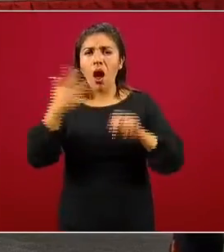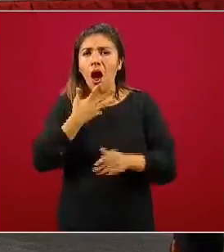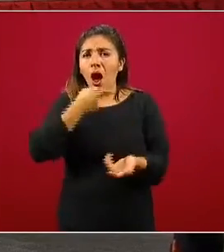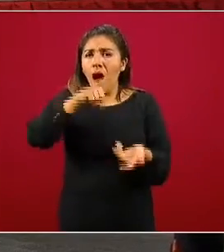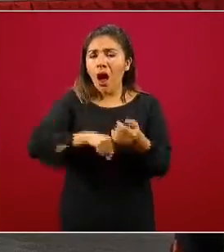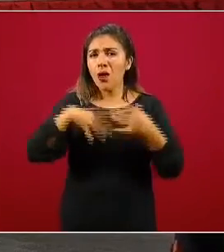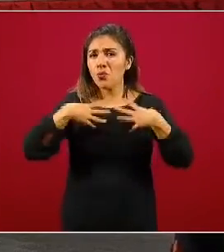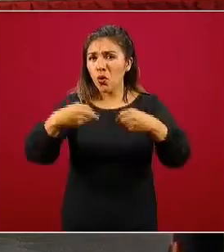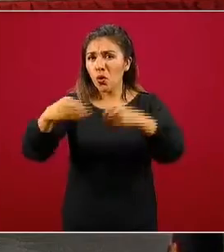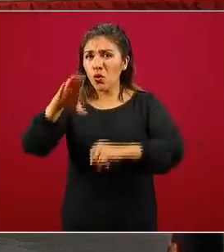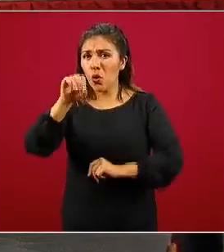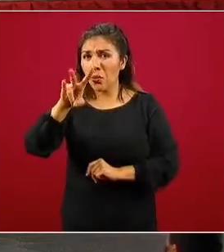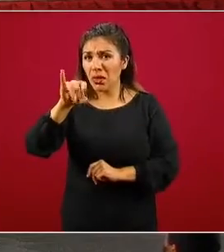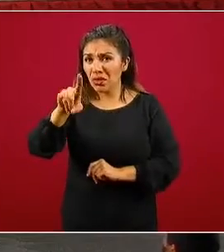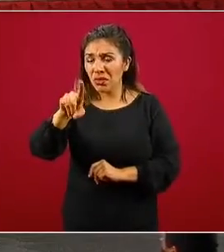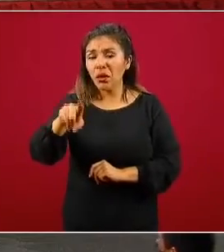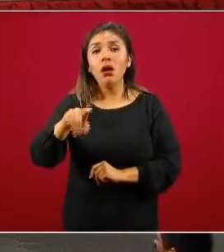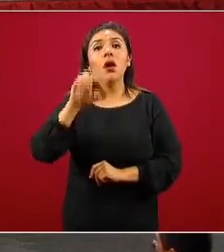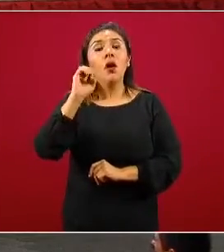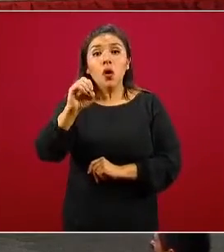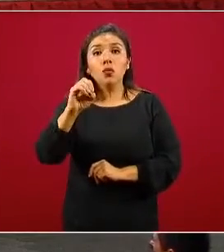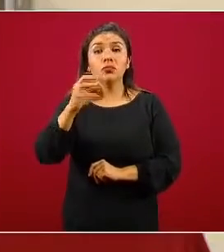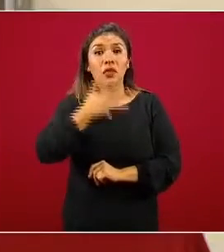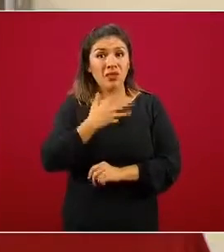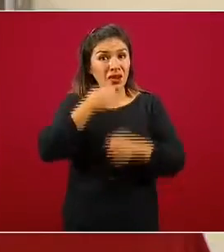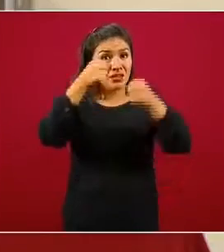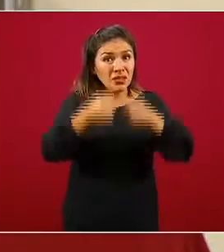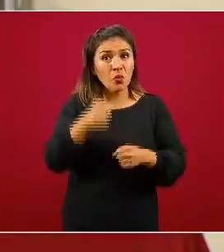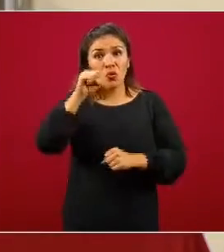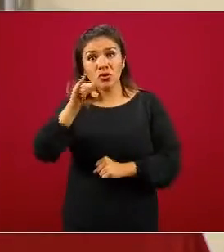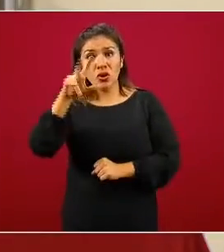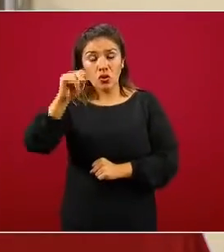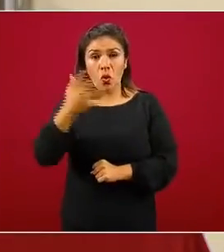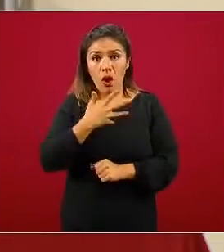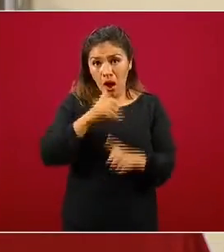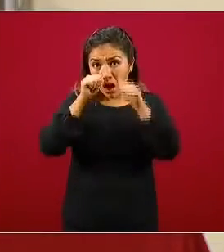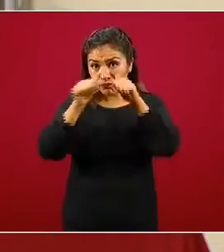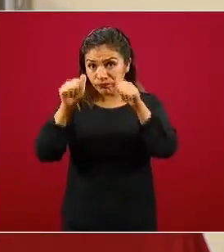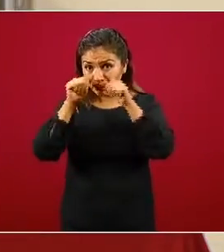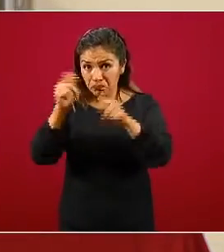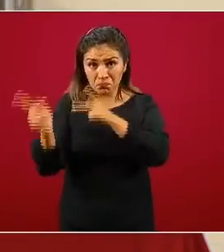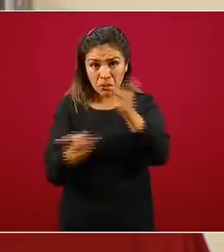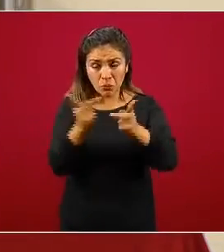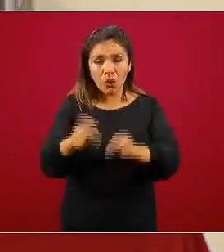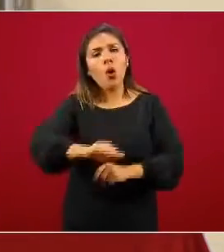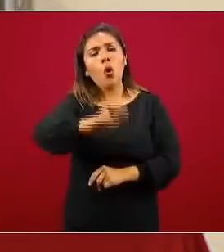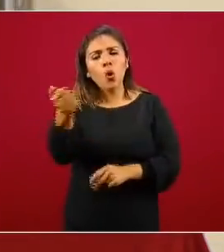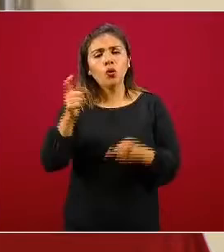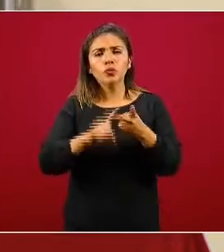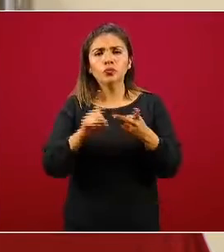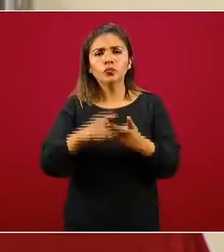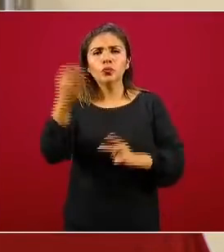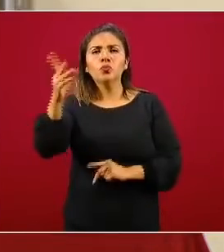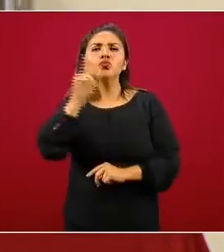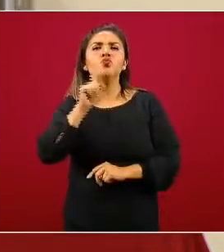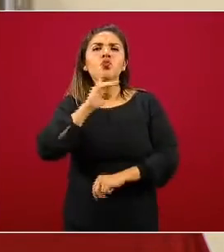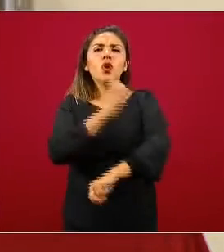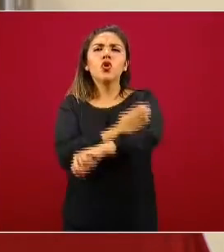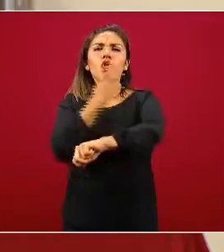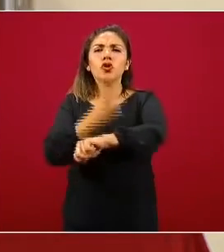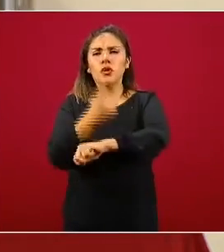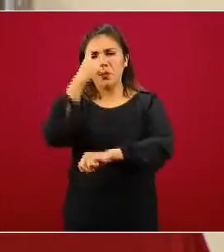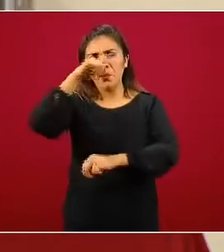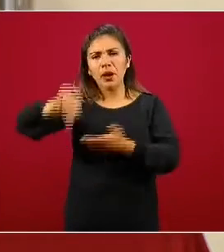COVID? Y teniendo o no teniendo seguro, si han sido atendidas. Y por otro lado, para la coordinadora del Centro